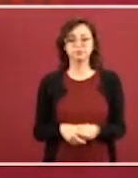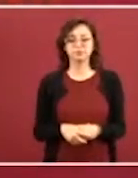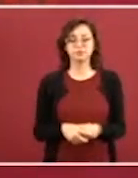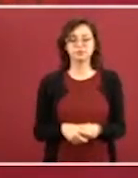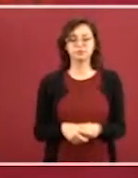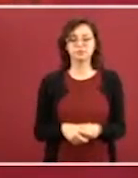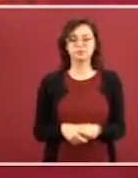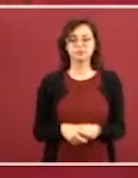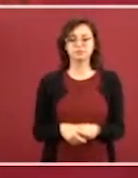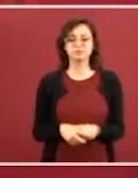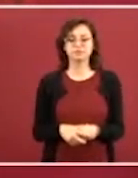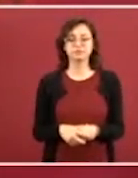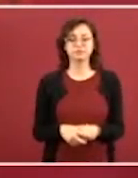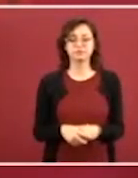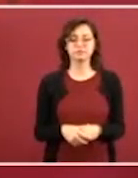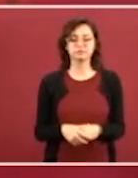si se trata de una